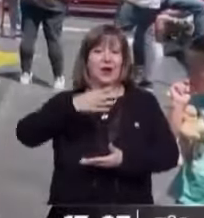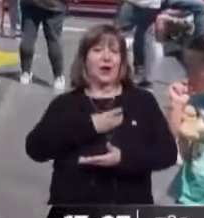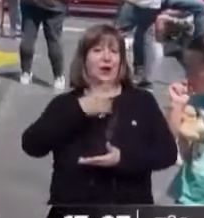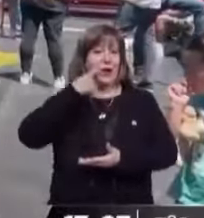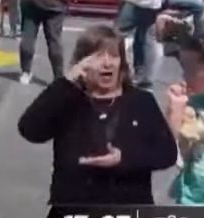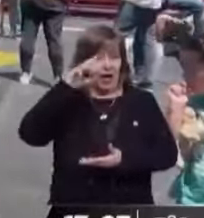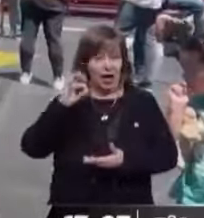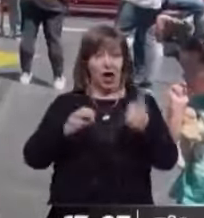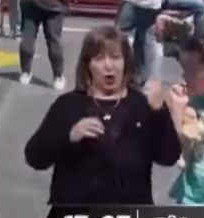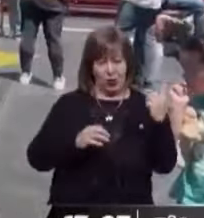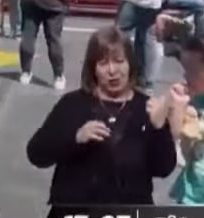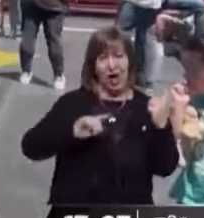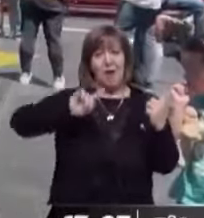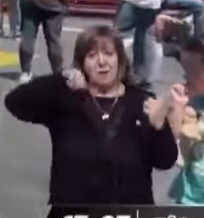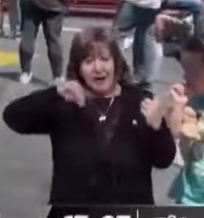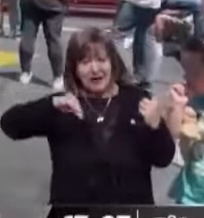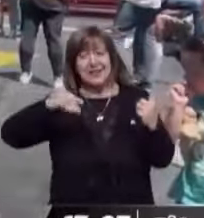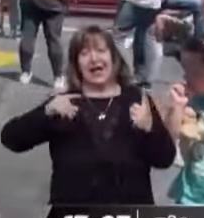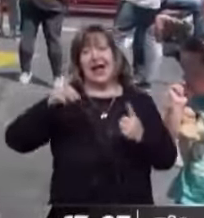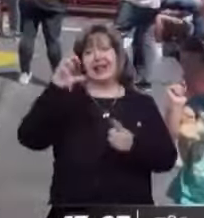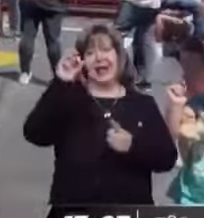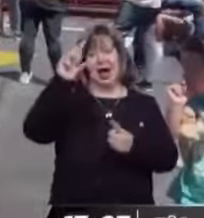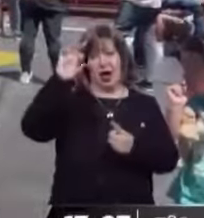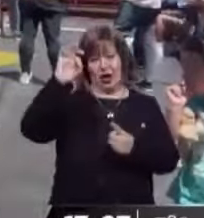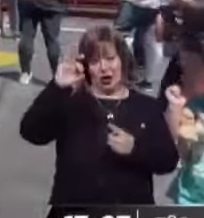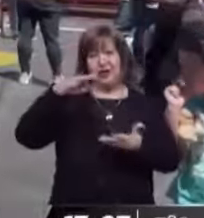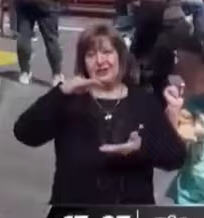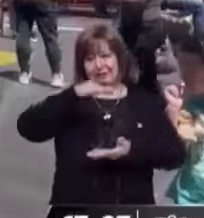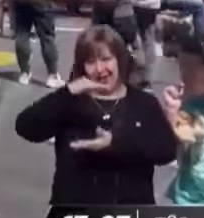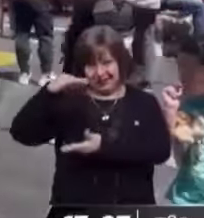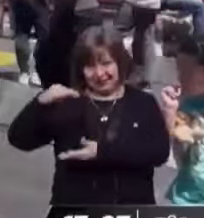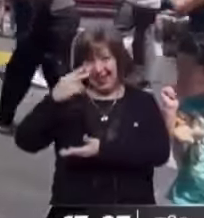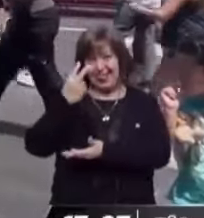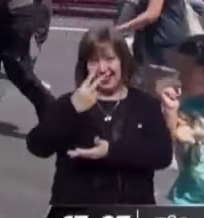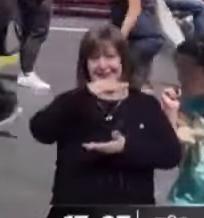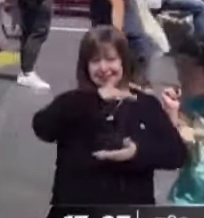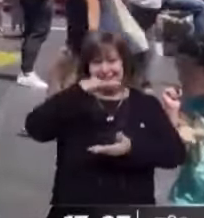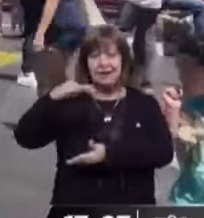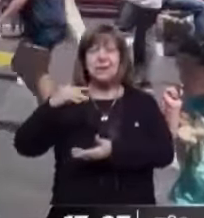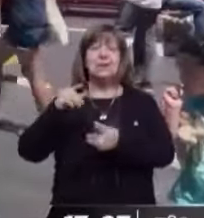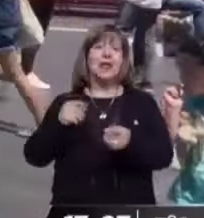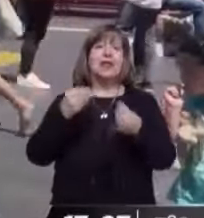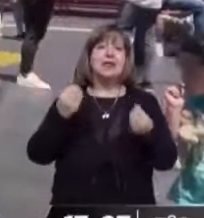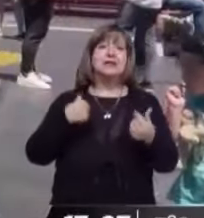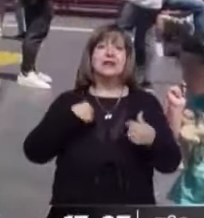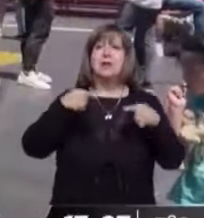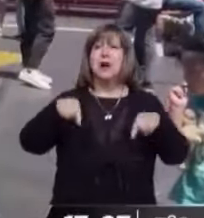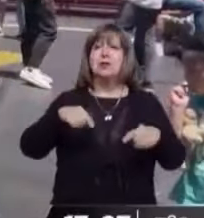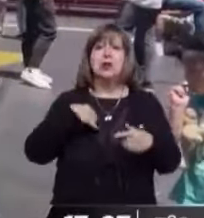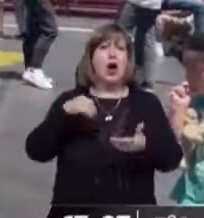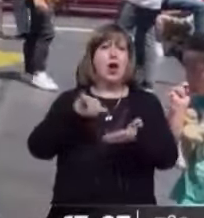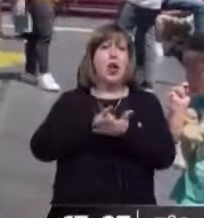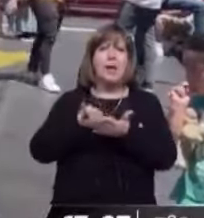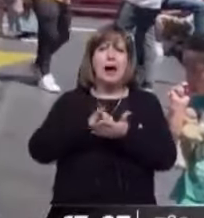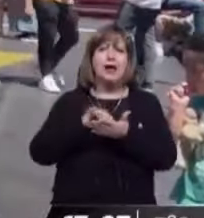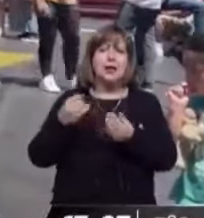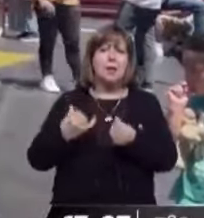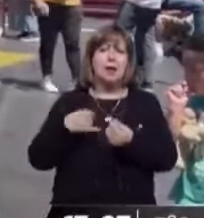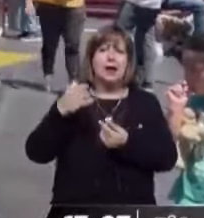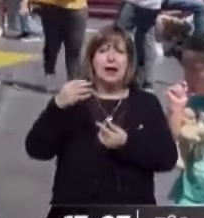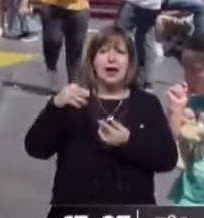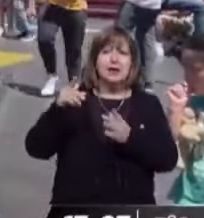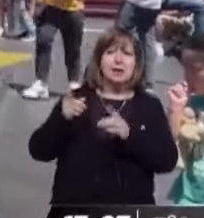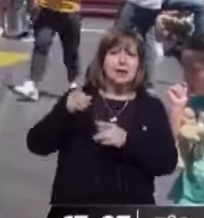el Martín Fierro. Acá está todo junto, está toda la crema. Y por eso vos me preguntarás, ¿por qué estamos en Nueva York si el partido se juega en New